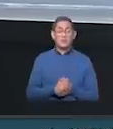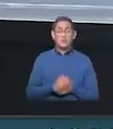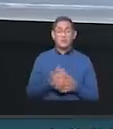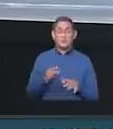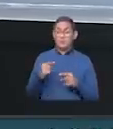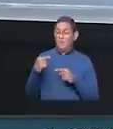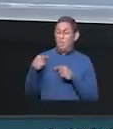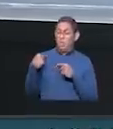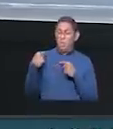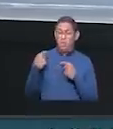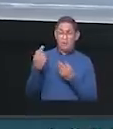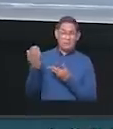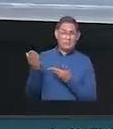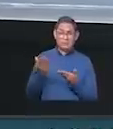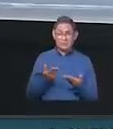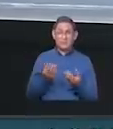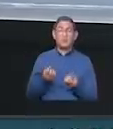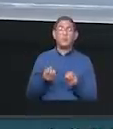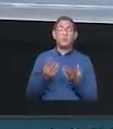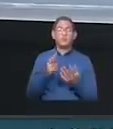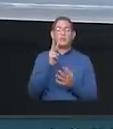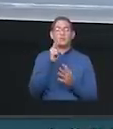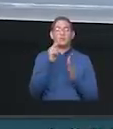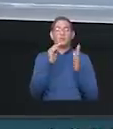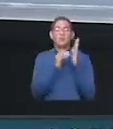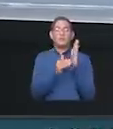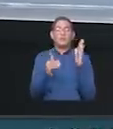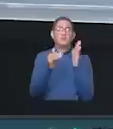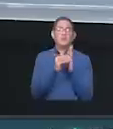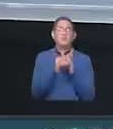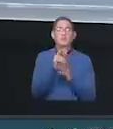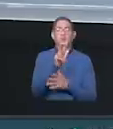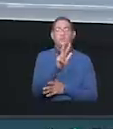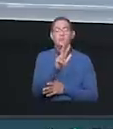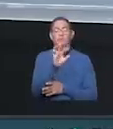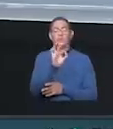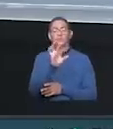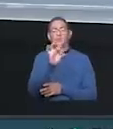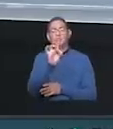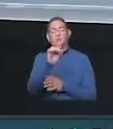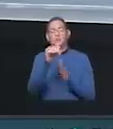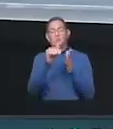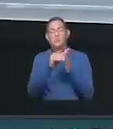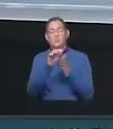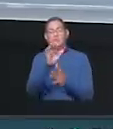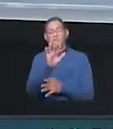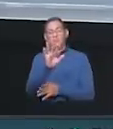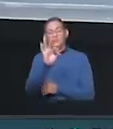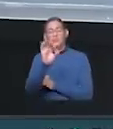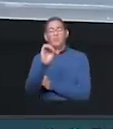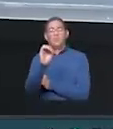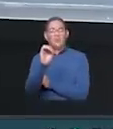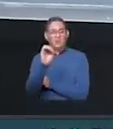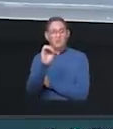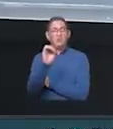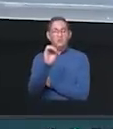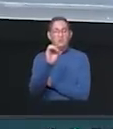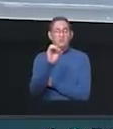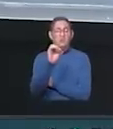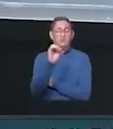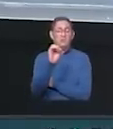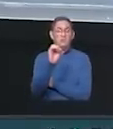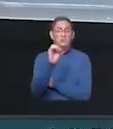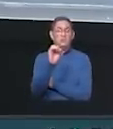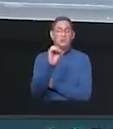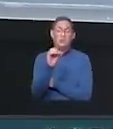hemos recibido 2 millones 398 mil 590 dosis que se suman